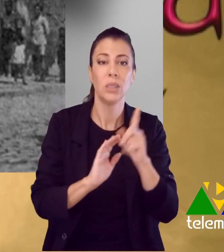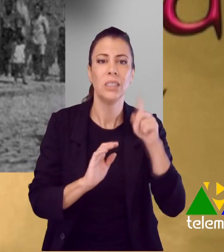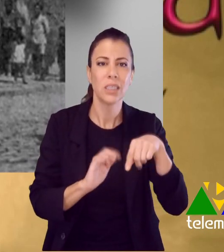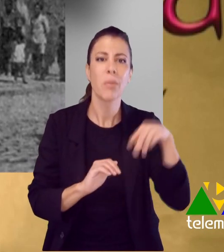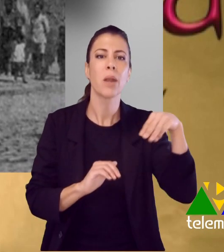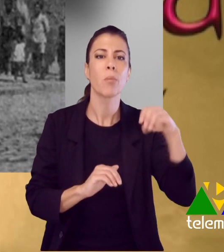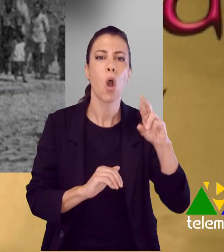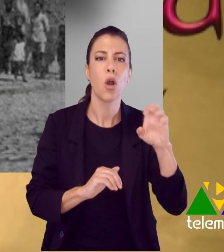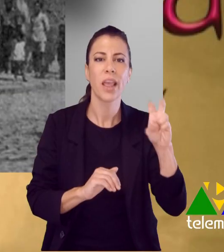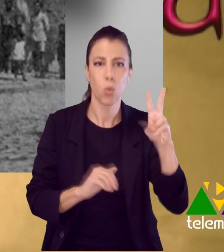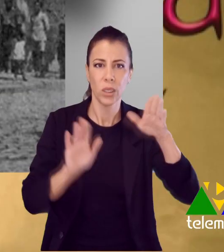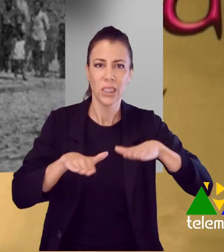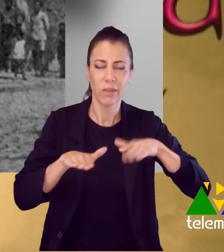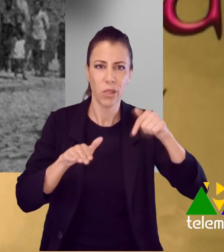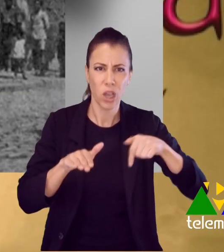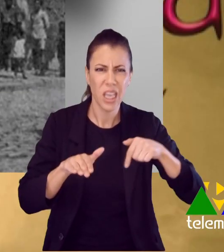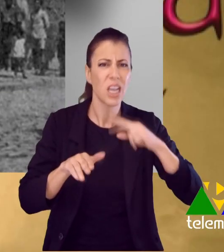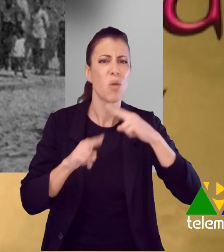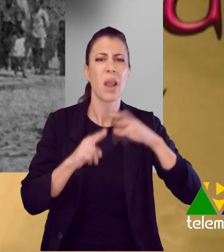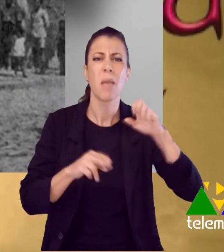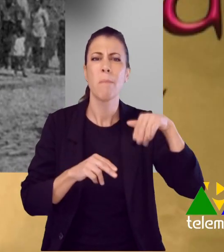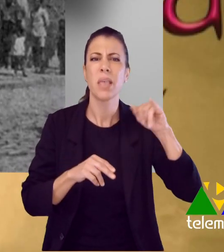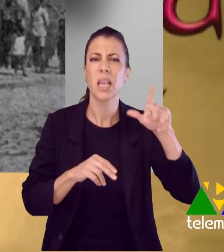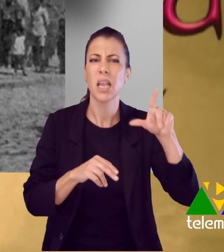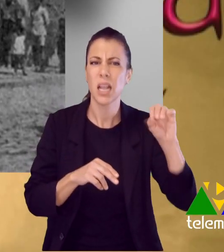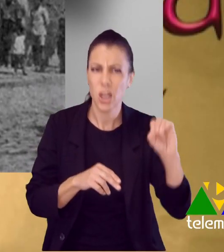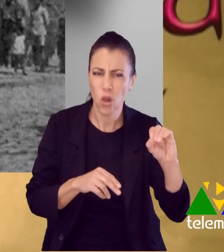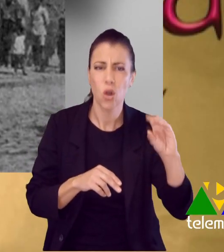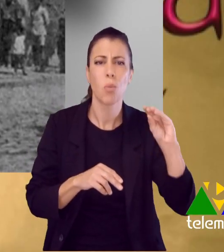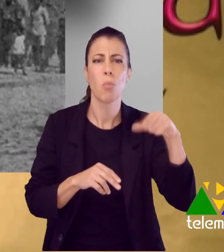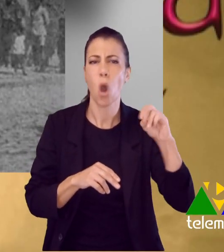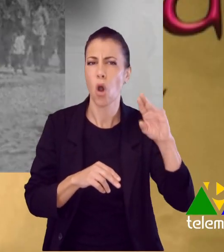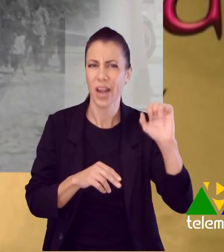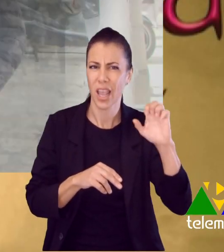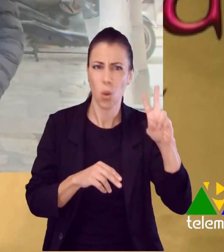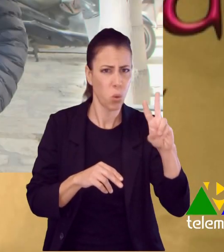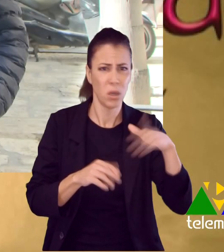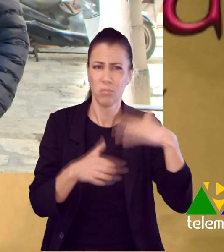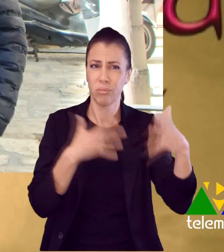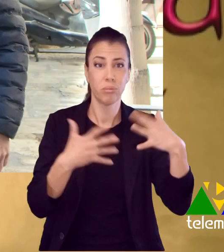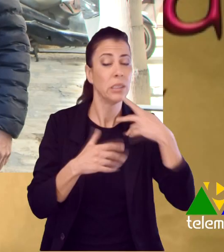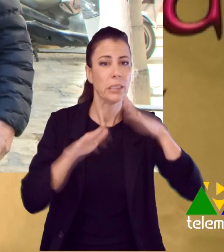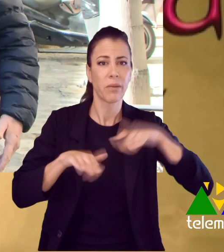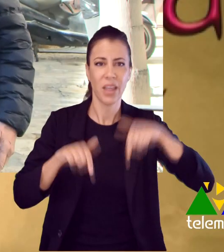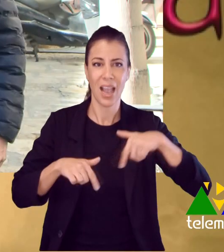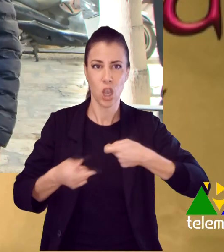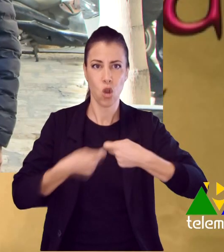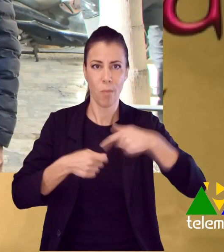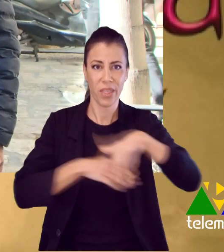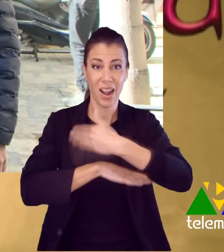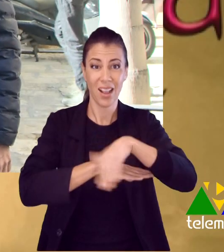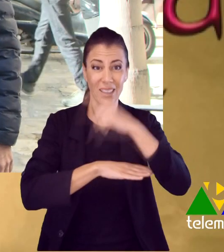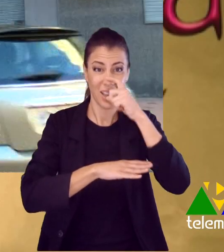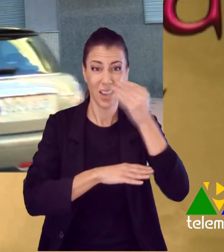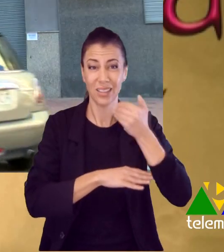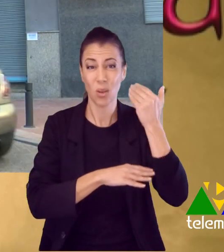los Moreos establecieron, Emilio Moré, el Díaz Moreu, es decir, establecen sus comercios en esta calle, antigua calle